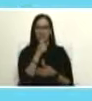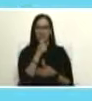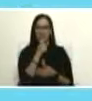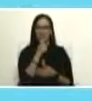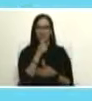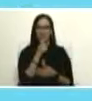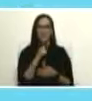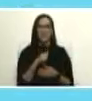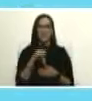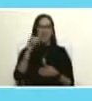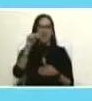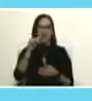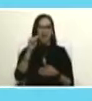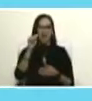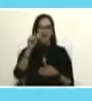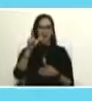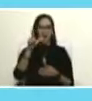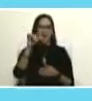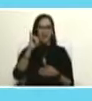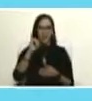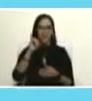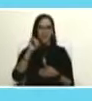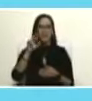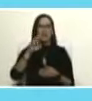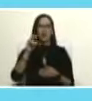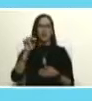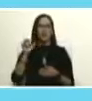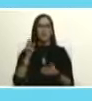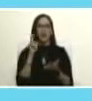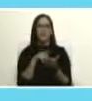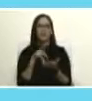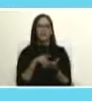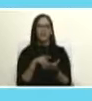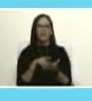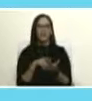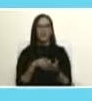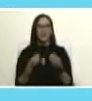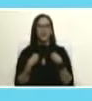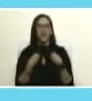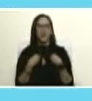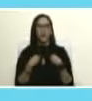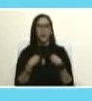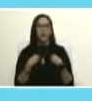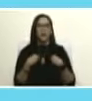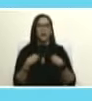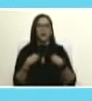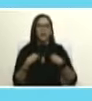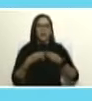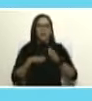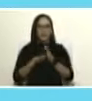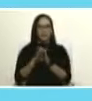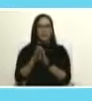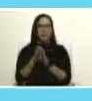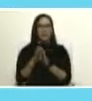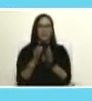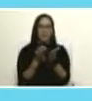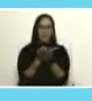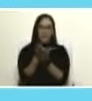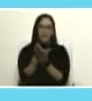gran Alí Rodríguez Araque, presente, vivo, perseverante y